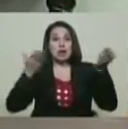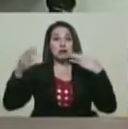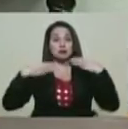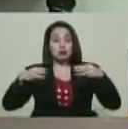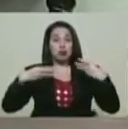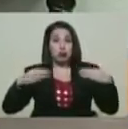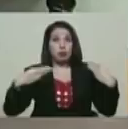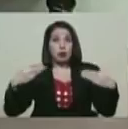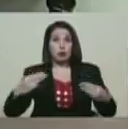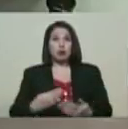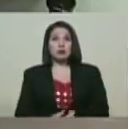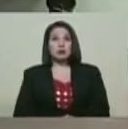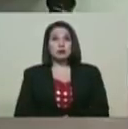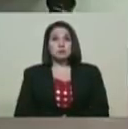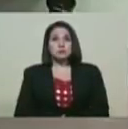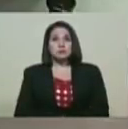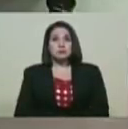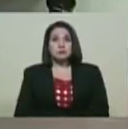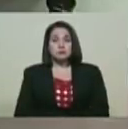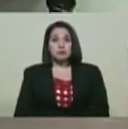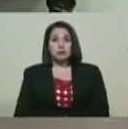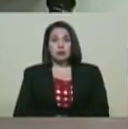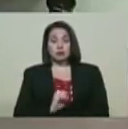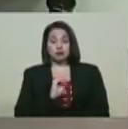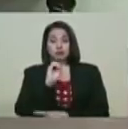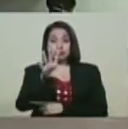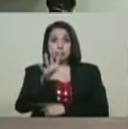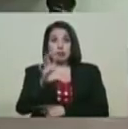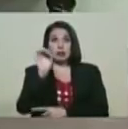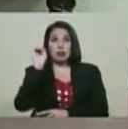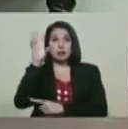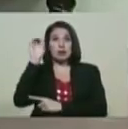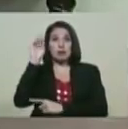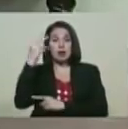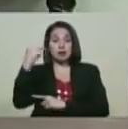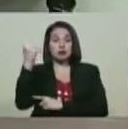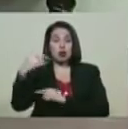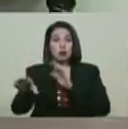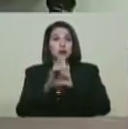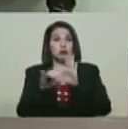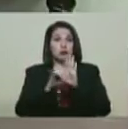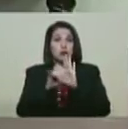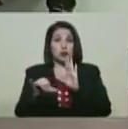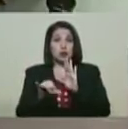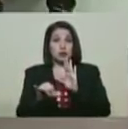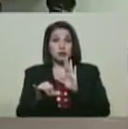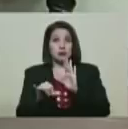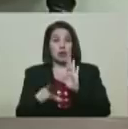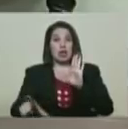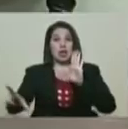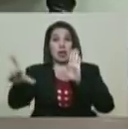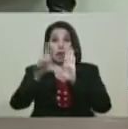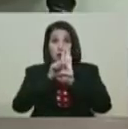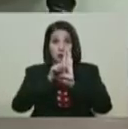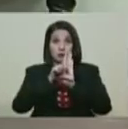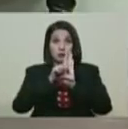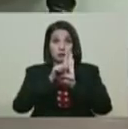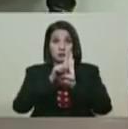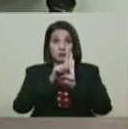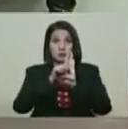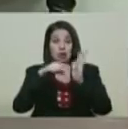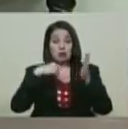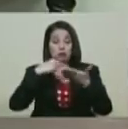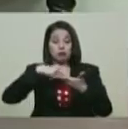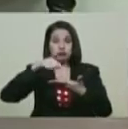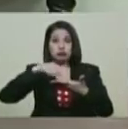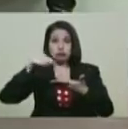públicas, para enviarla a la Asamblea Nacional Constituyente. Esta ley va a